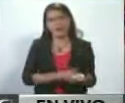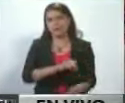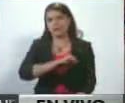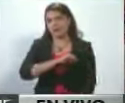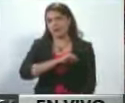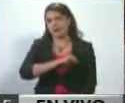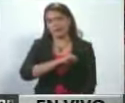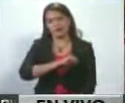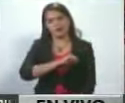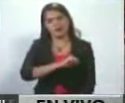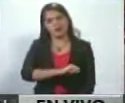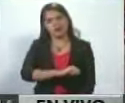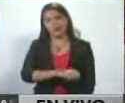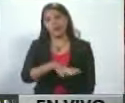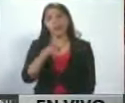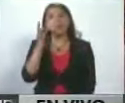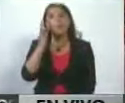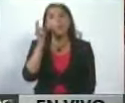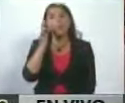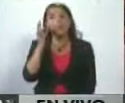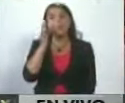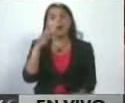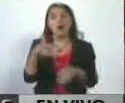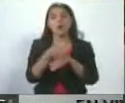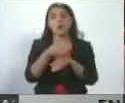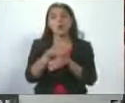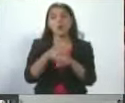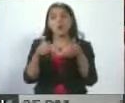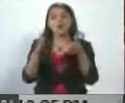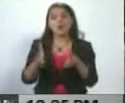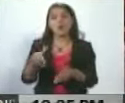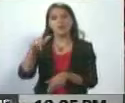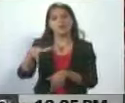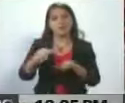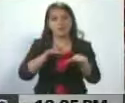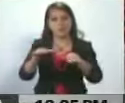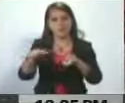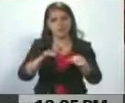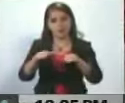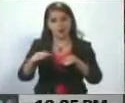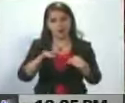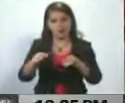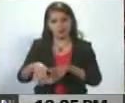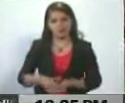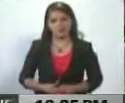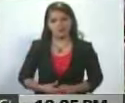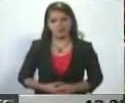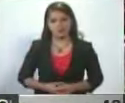camarada, la compañera Erika Farías Peña, gobernadora del Estado Bolivariano